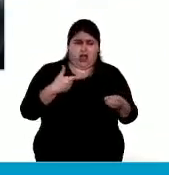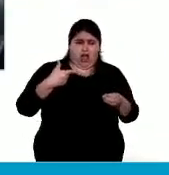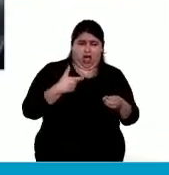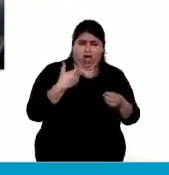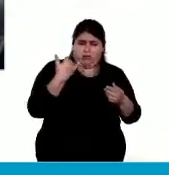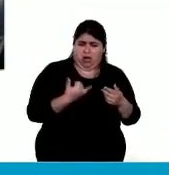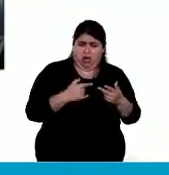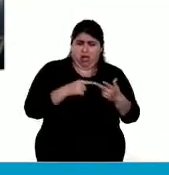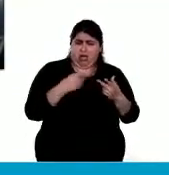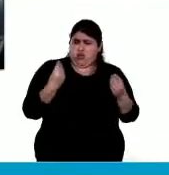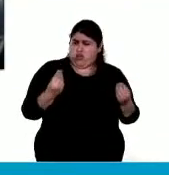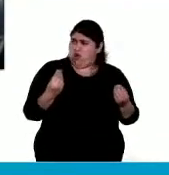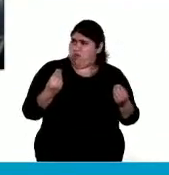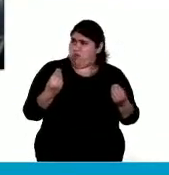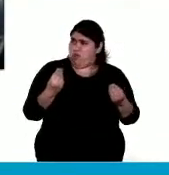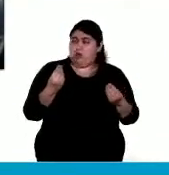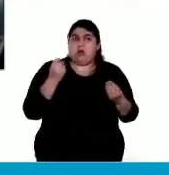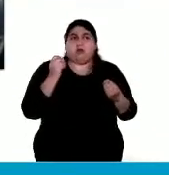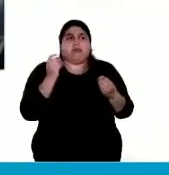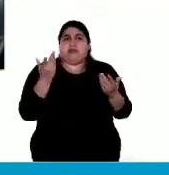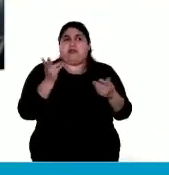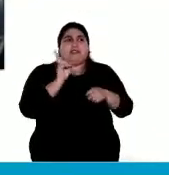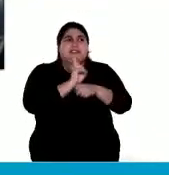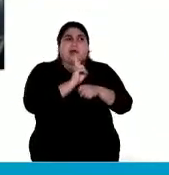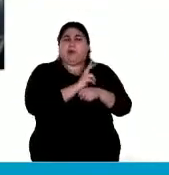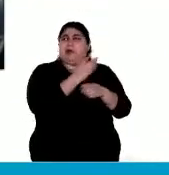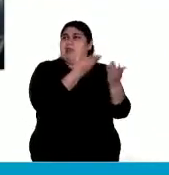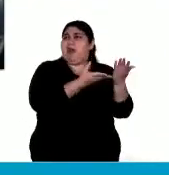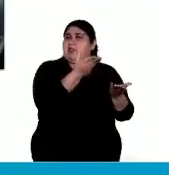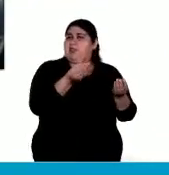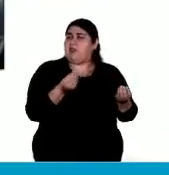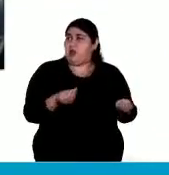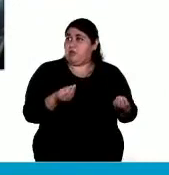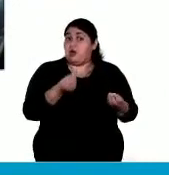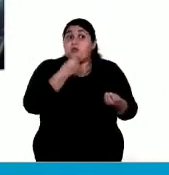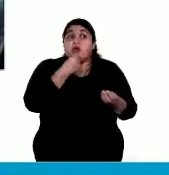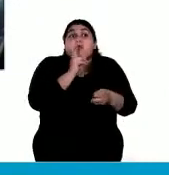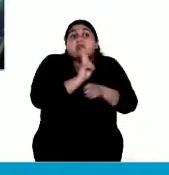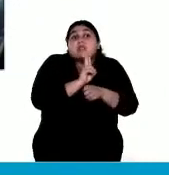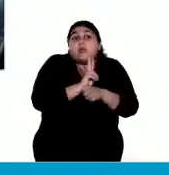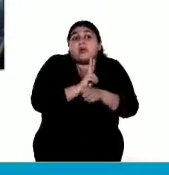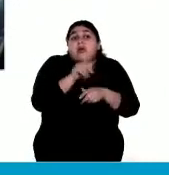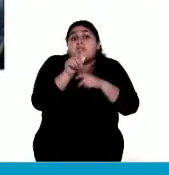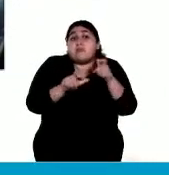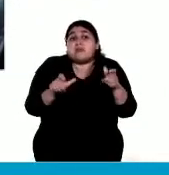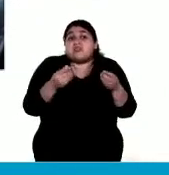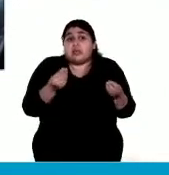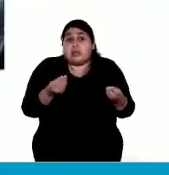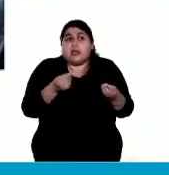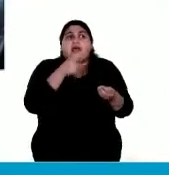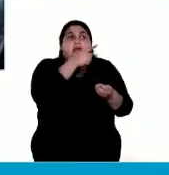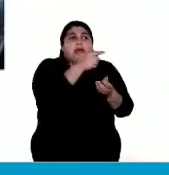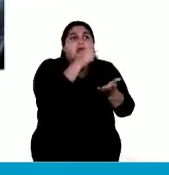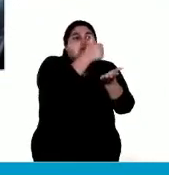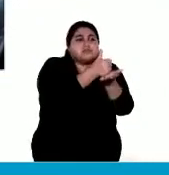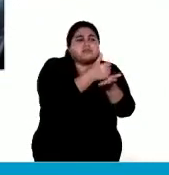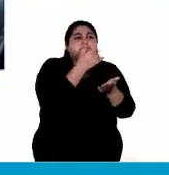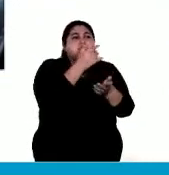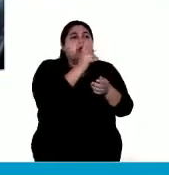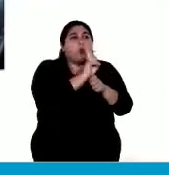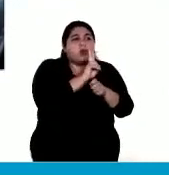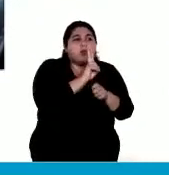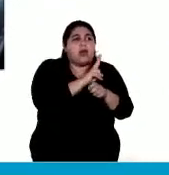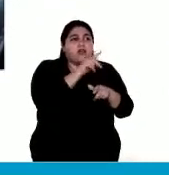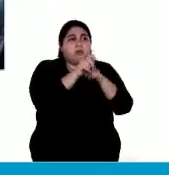cintura. Si la seguridad de los bonaerenses está tutelada bajo el cuidado de esa